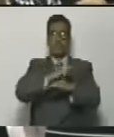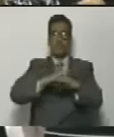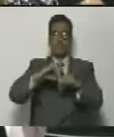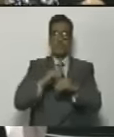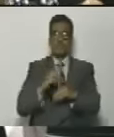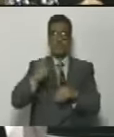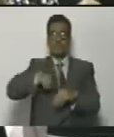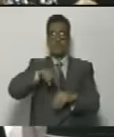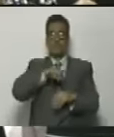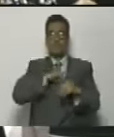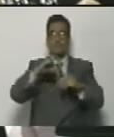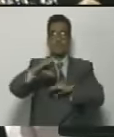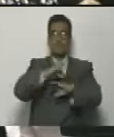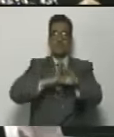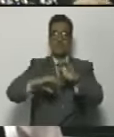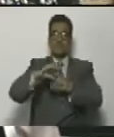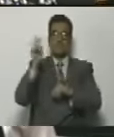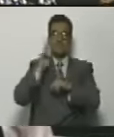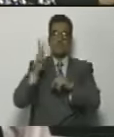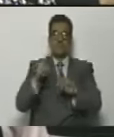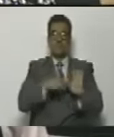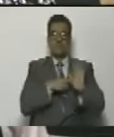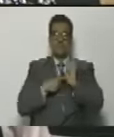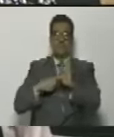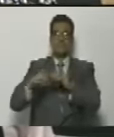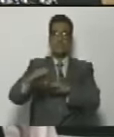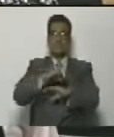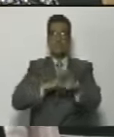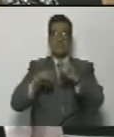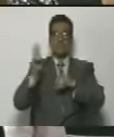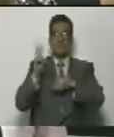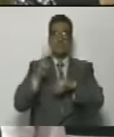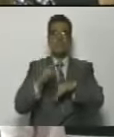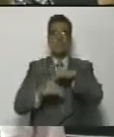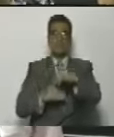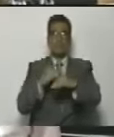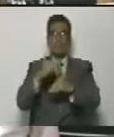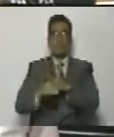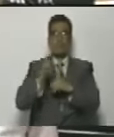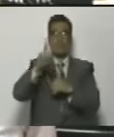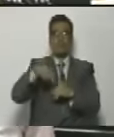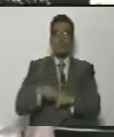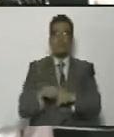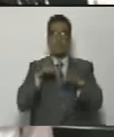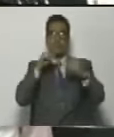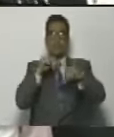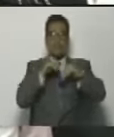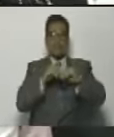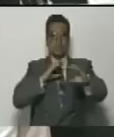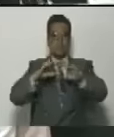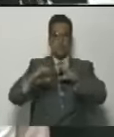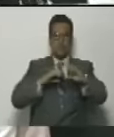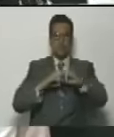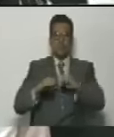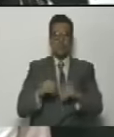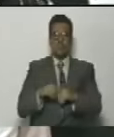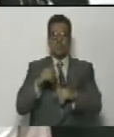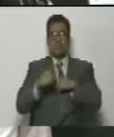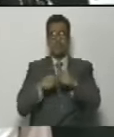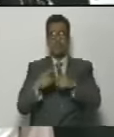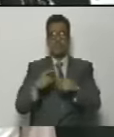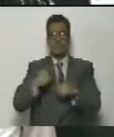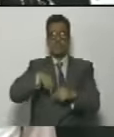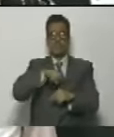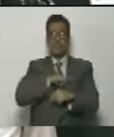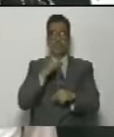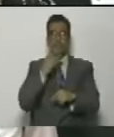de nuestra cultura venezolana, lo afirmativo venezolano, y así sucesivamente también hablando de la comunicación y de lo que tanto nos